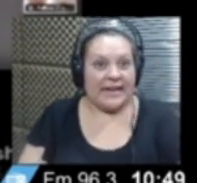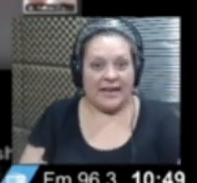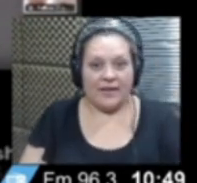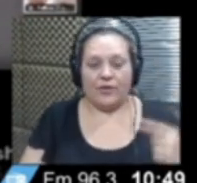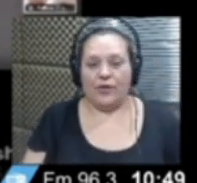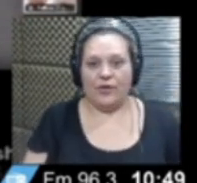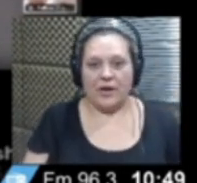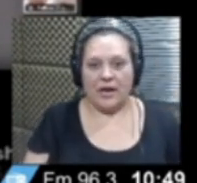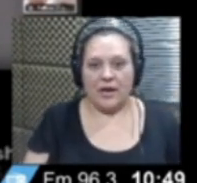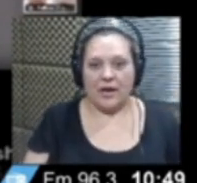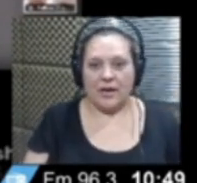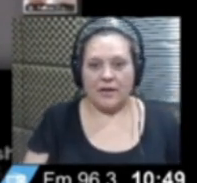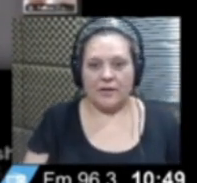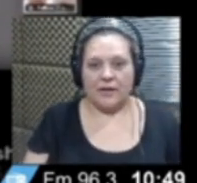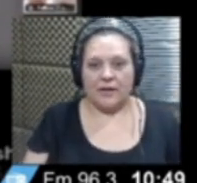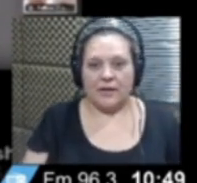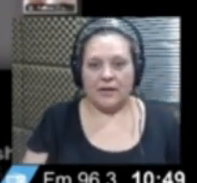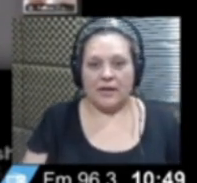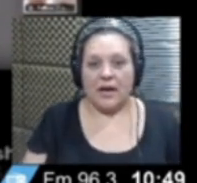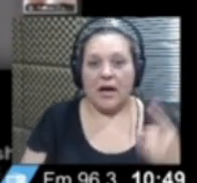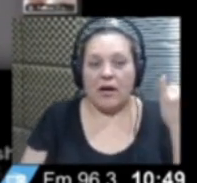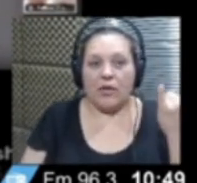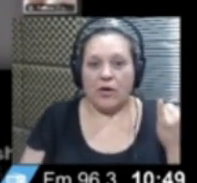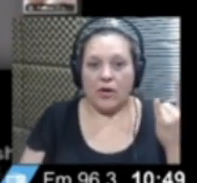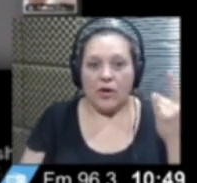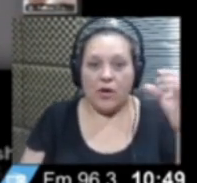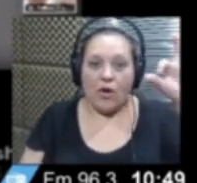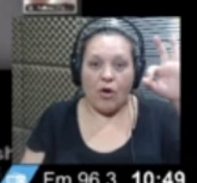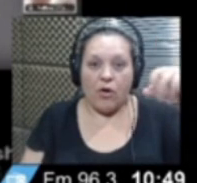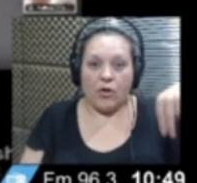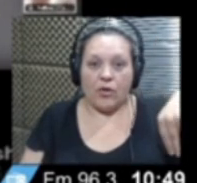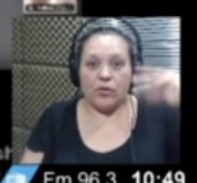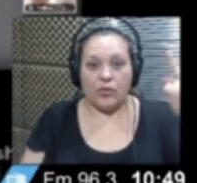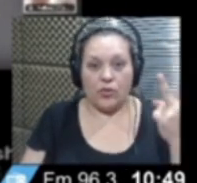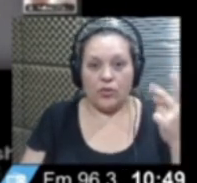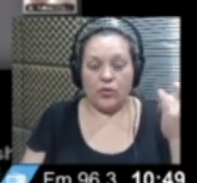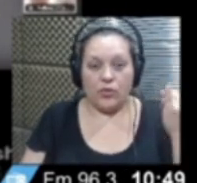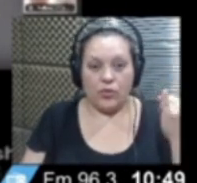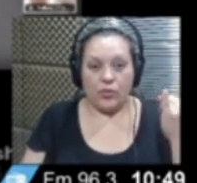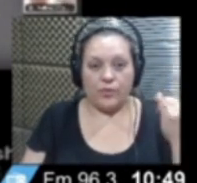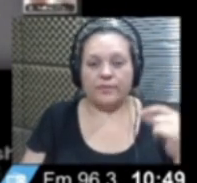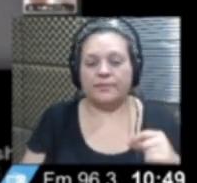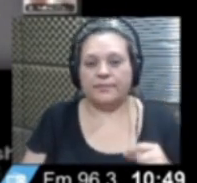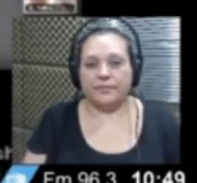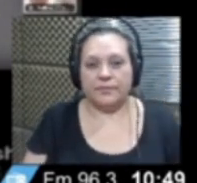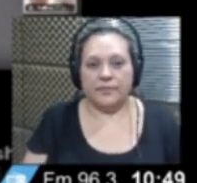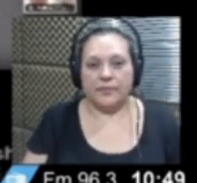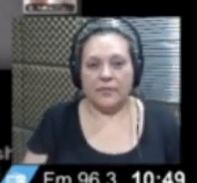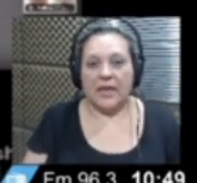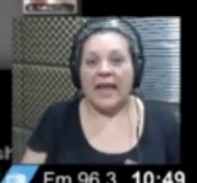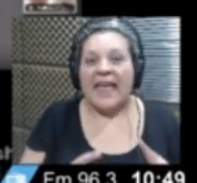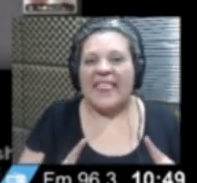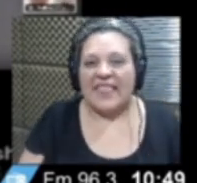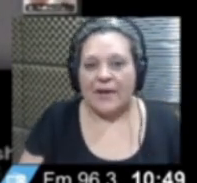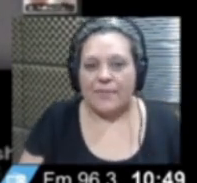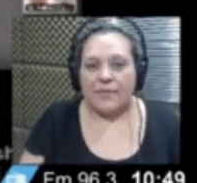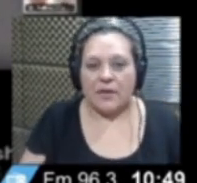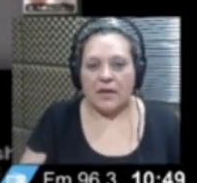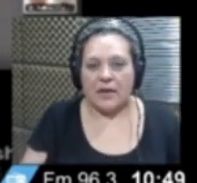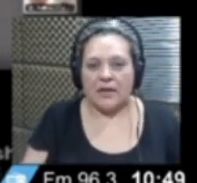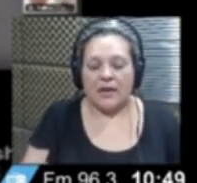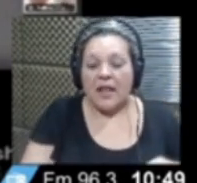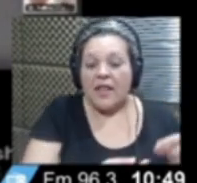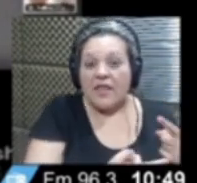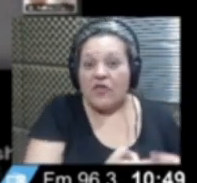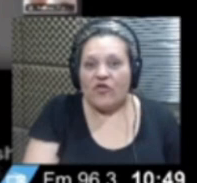consultor de Naciones Unidas en los Derechos Humanos. Y al doctor Agustín Fubea, escritor, periodista, historiador, secretario general de la